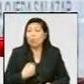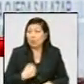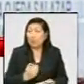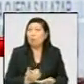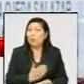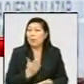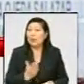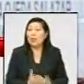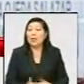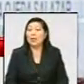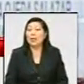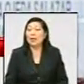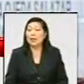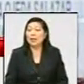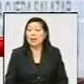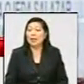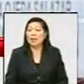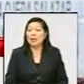problema.